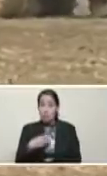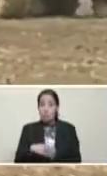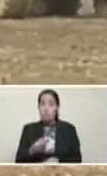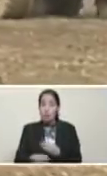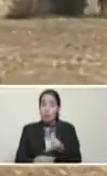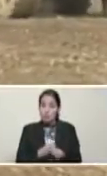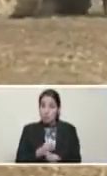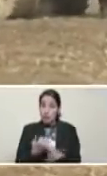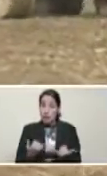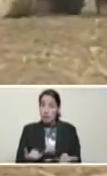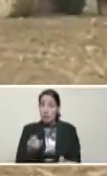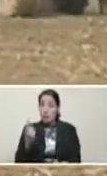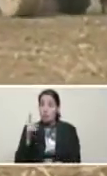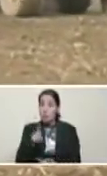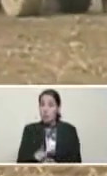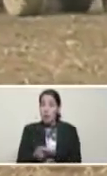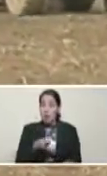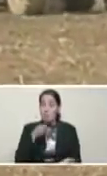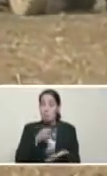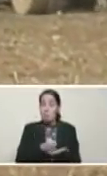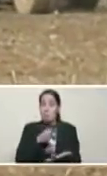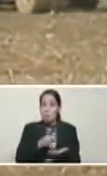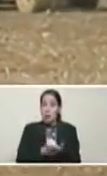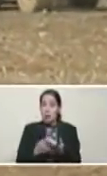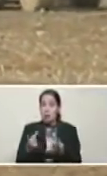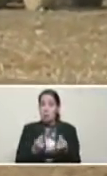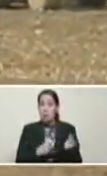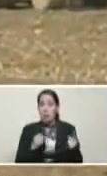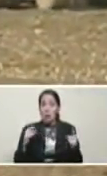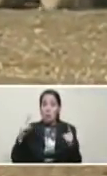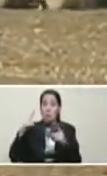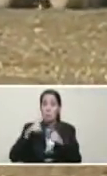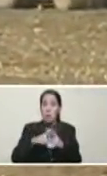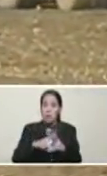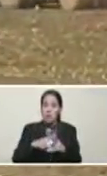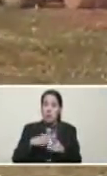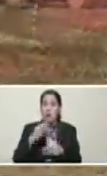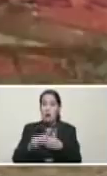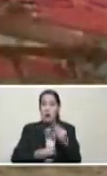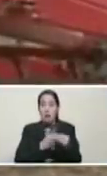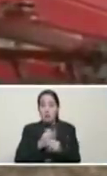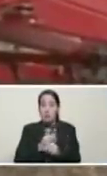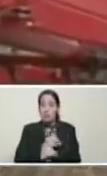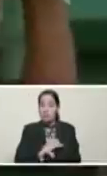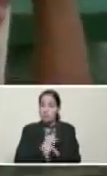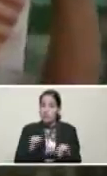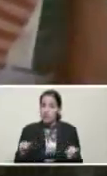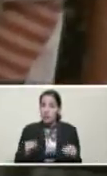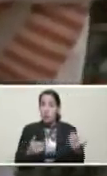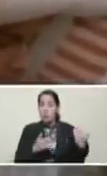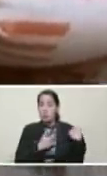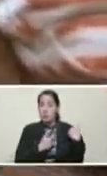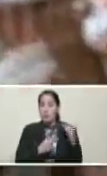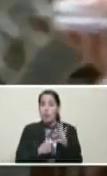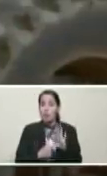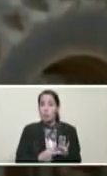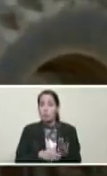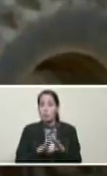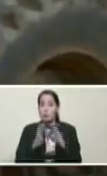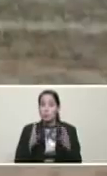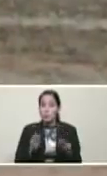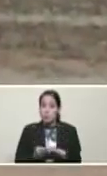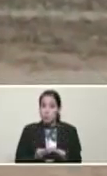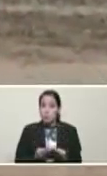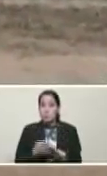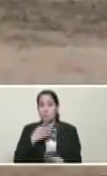recursos financieros para cumplir con esta meta que hoy exponemos con mucha responsabilidad hasta al mundo de verdad